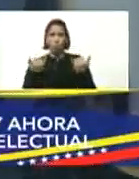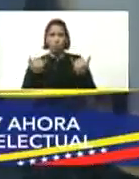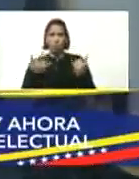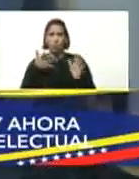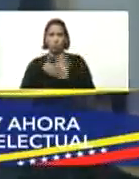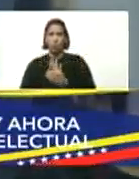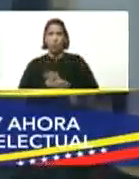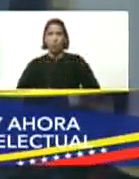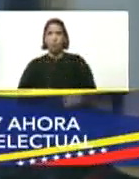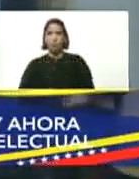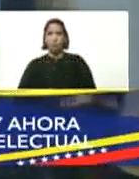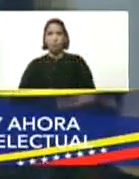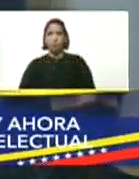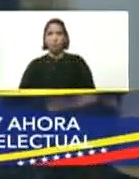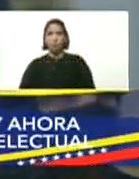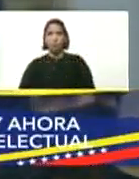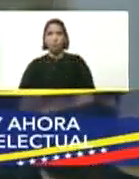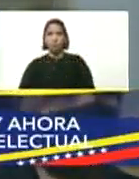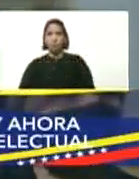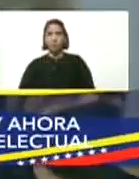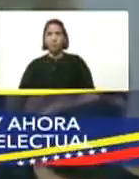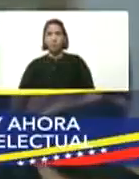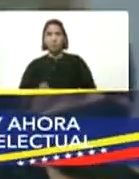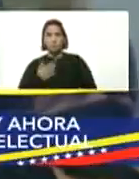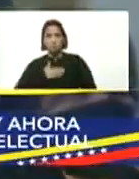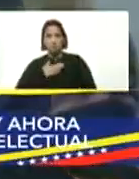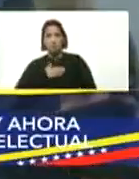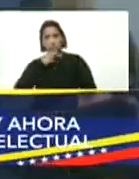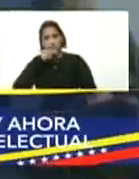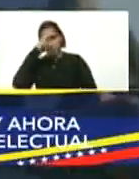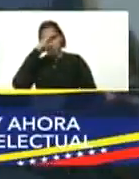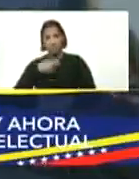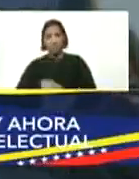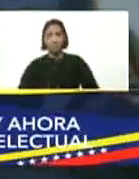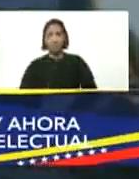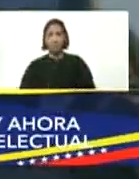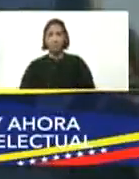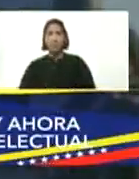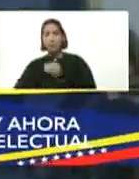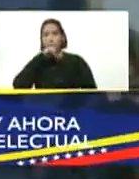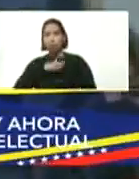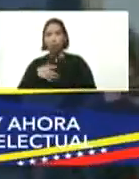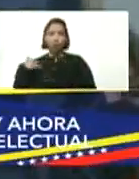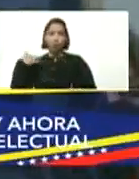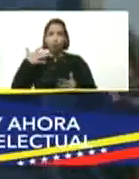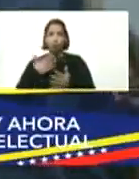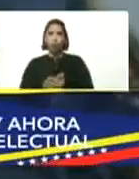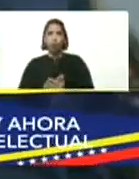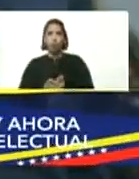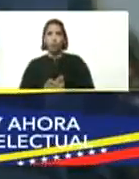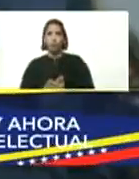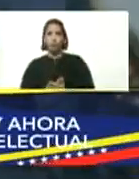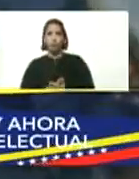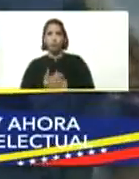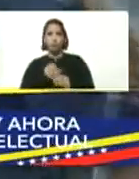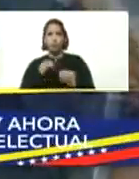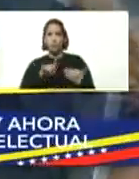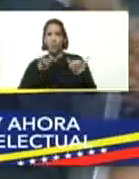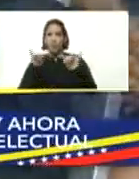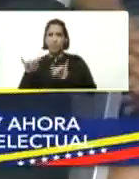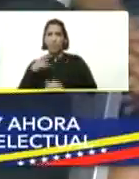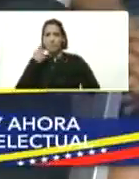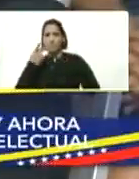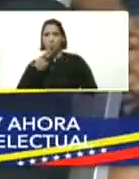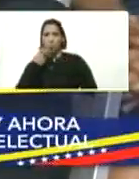editoriales de José Vicente. Nos damos cuenta que históricamente han sido las mismas